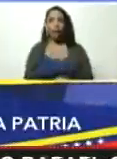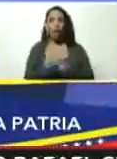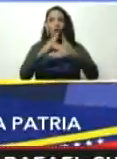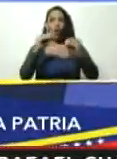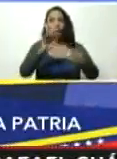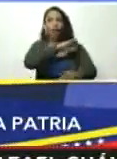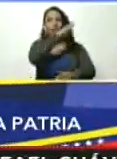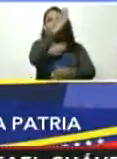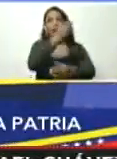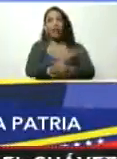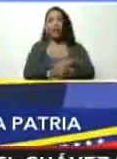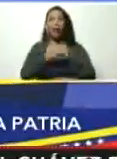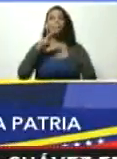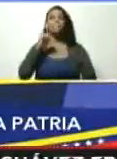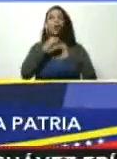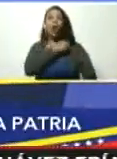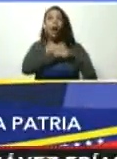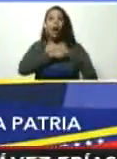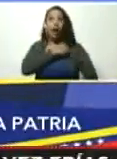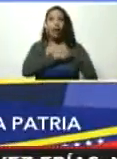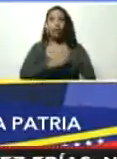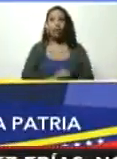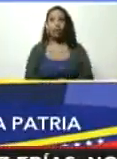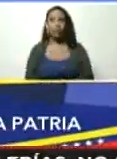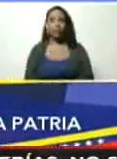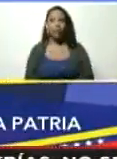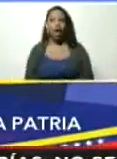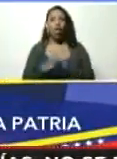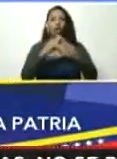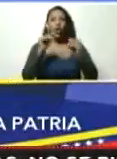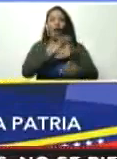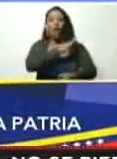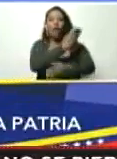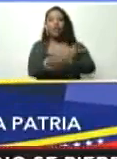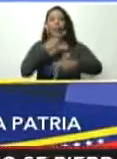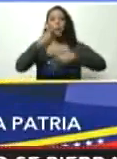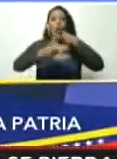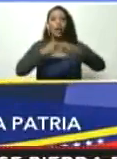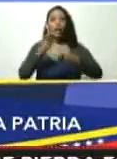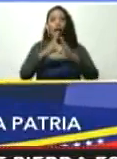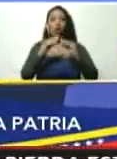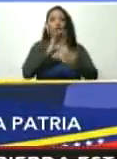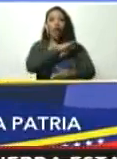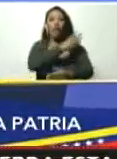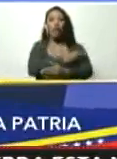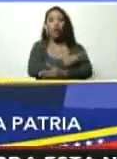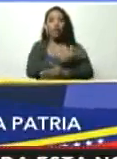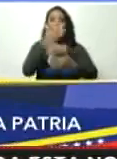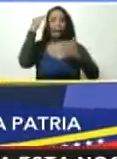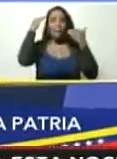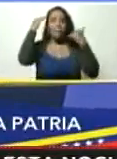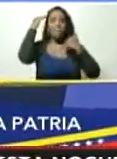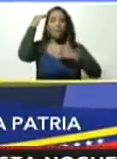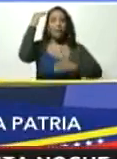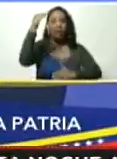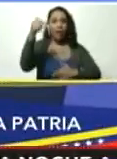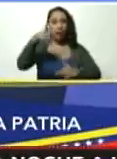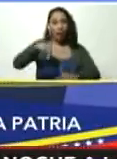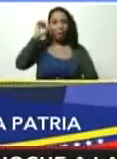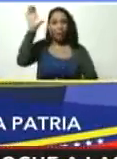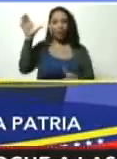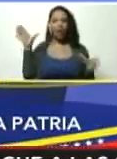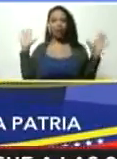fuerzas morales, todas las fuerzas políticas, todas las fuerzas militares de la patria,